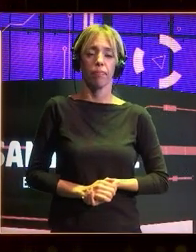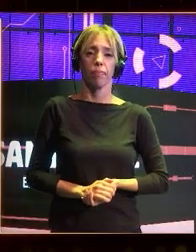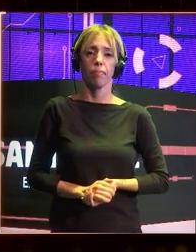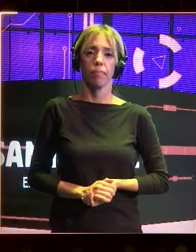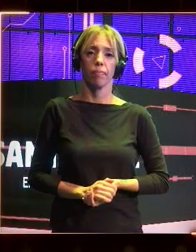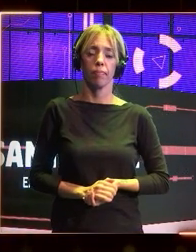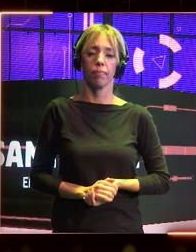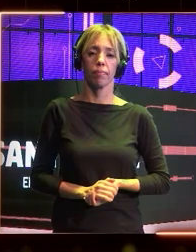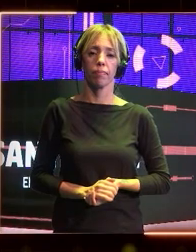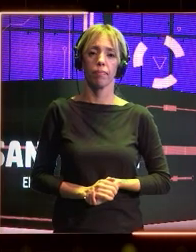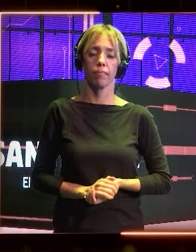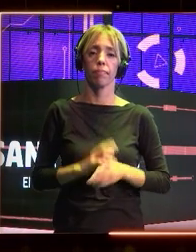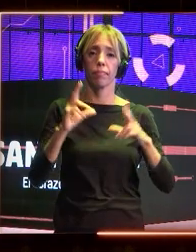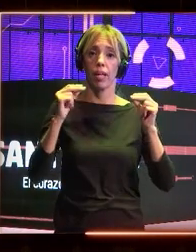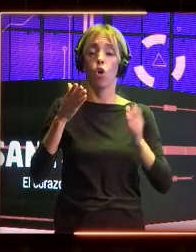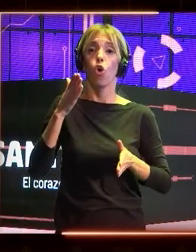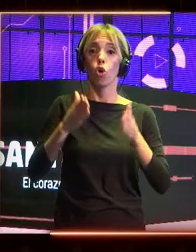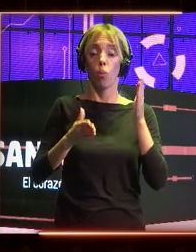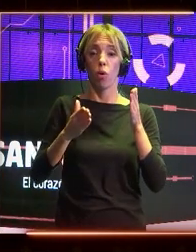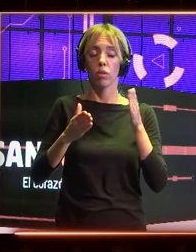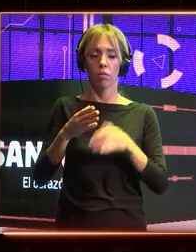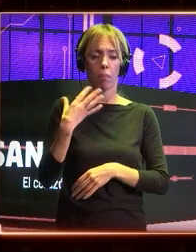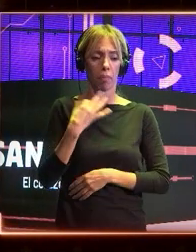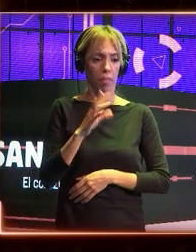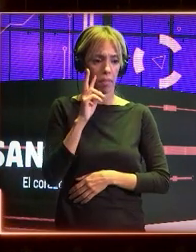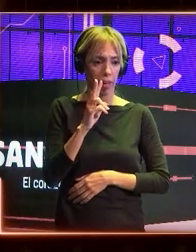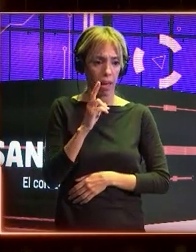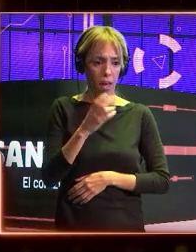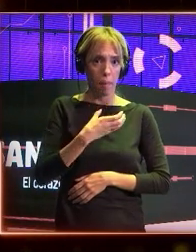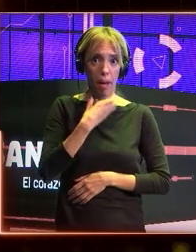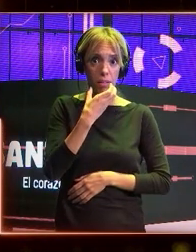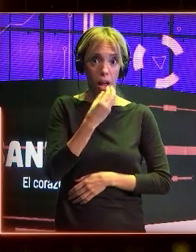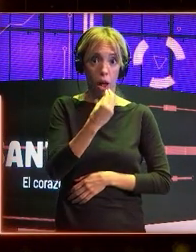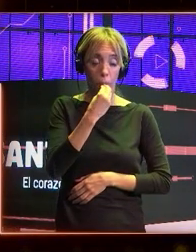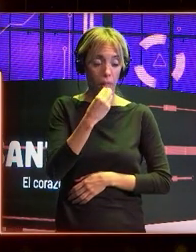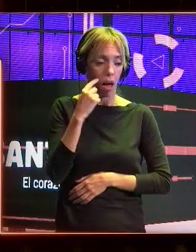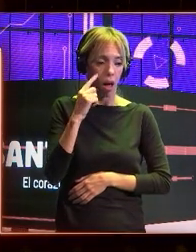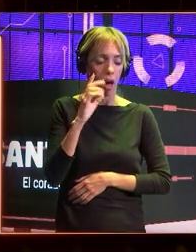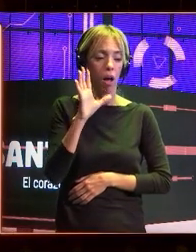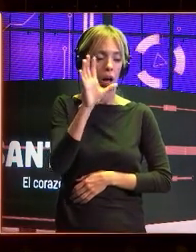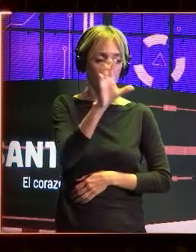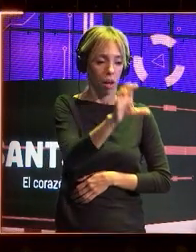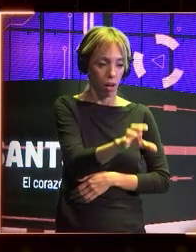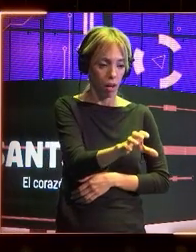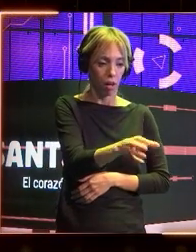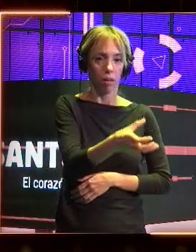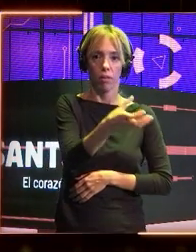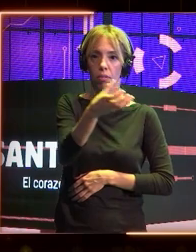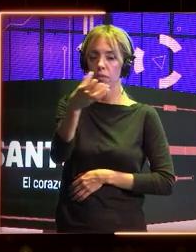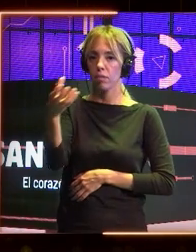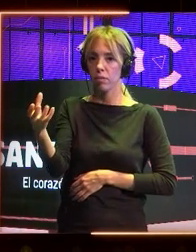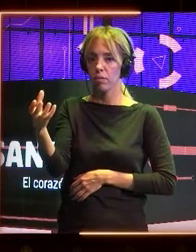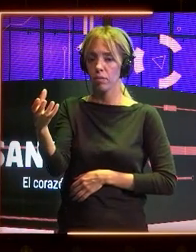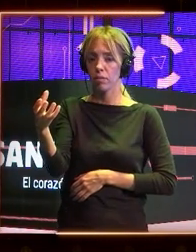comer y el robot ha sido capaz de ver que hay una manzana adelante ha sabido manejarse se la ha podido